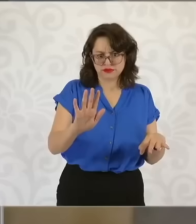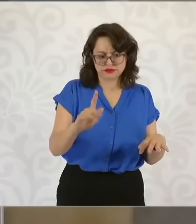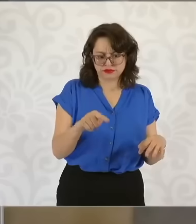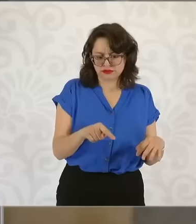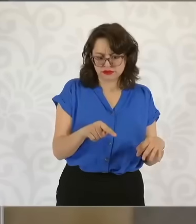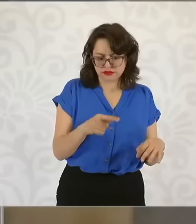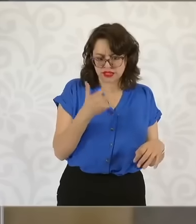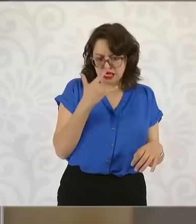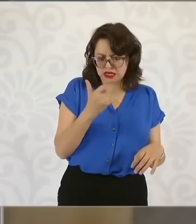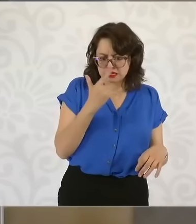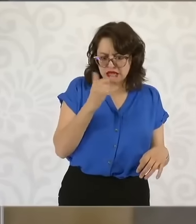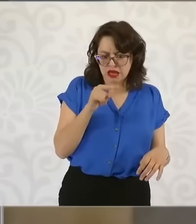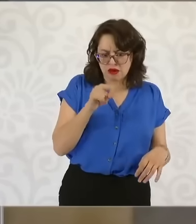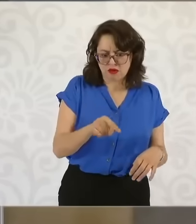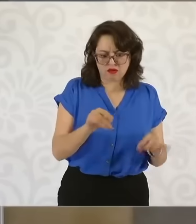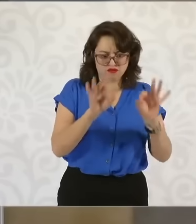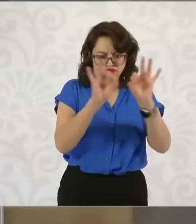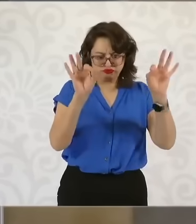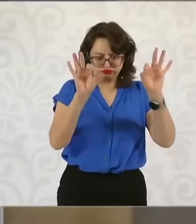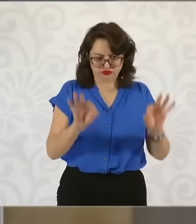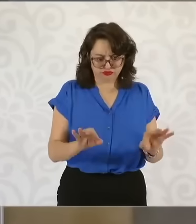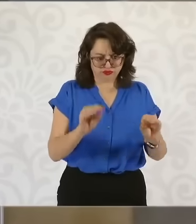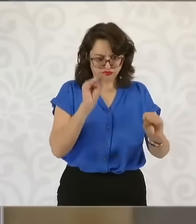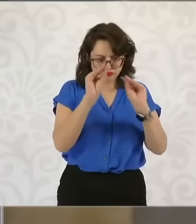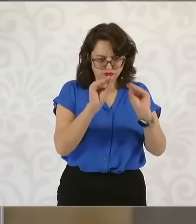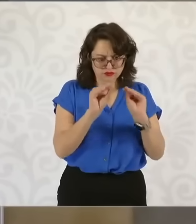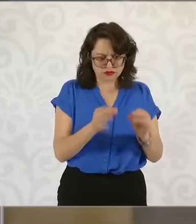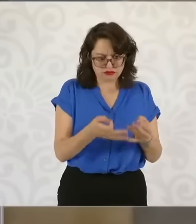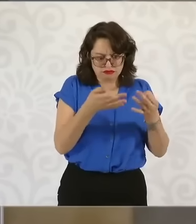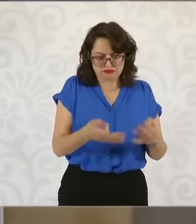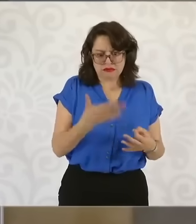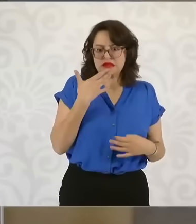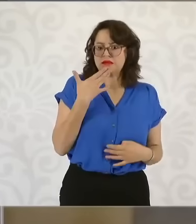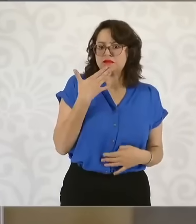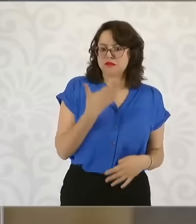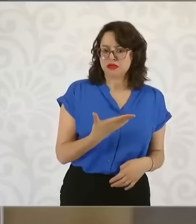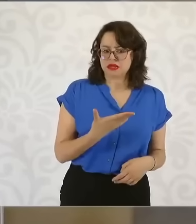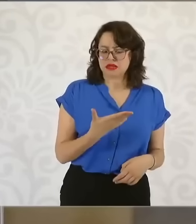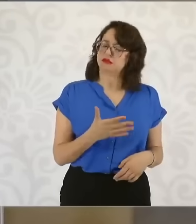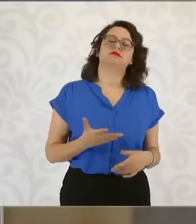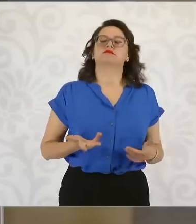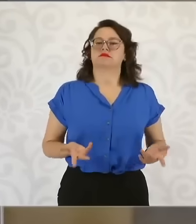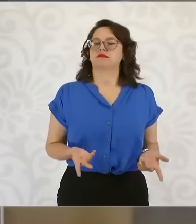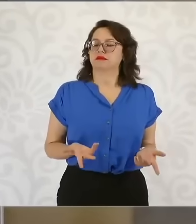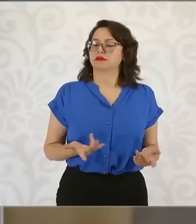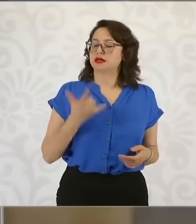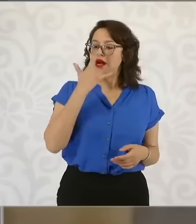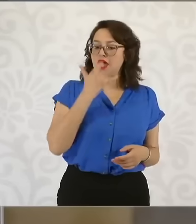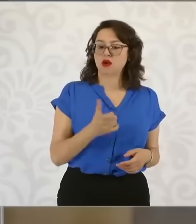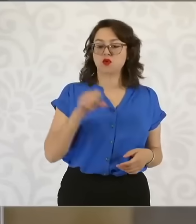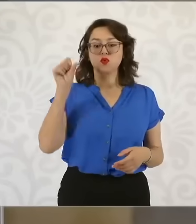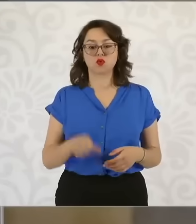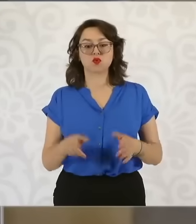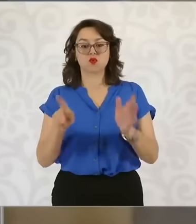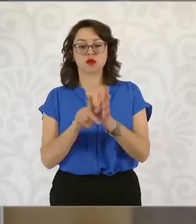redes sociales, sino que se ven en un formato pues bien elaborado, y que justo hoy el periódico